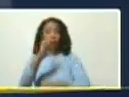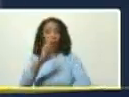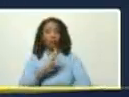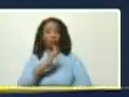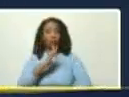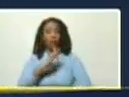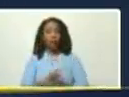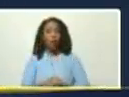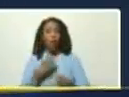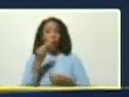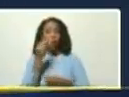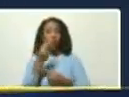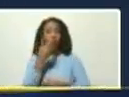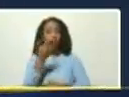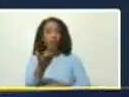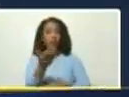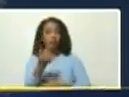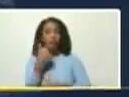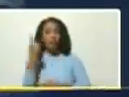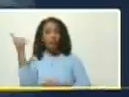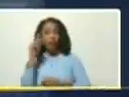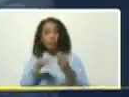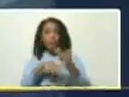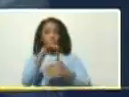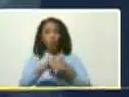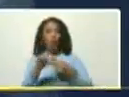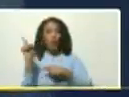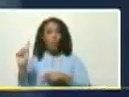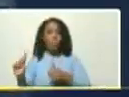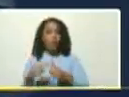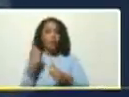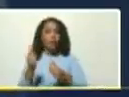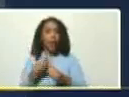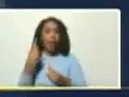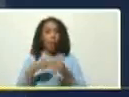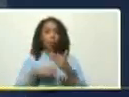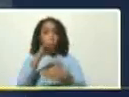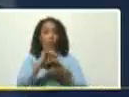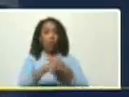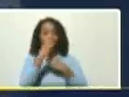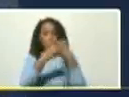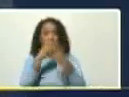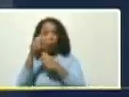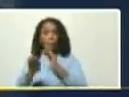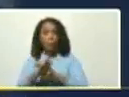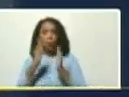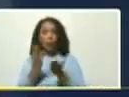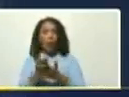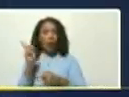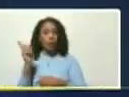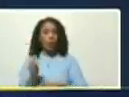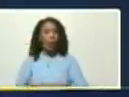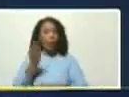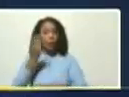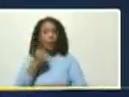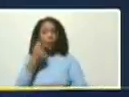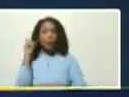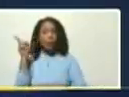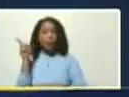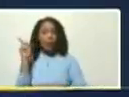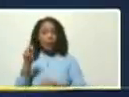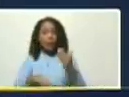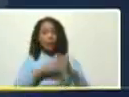nivel, como usted lo dijo, para convertir este proyecto en el principal proyecto turístico del mundo. Es importante también destacar que este es un